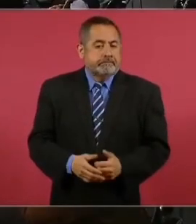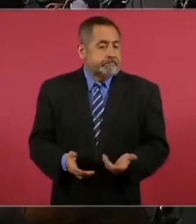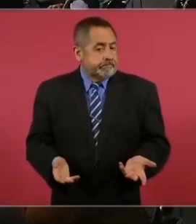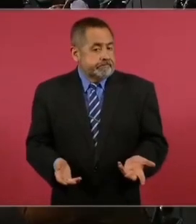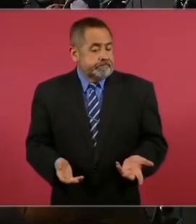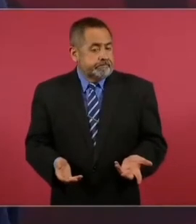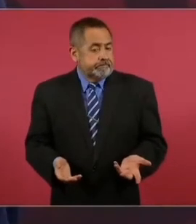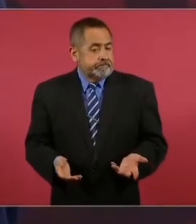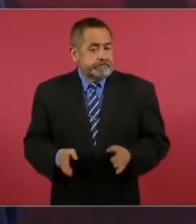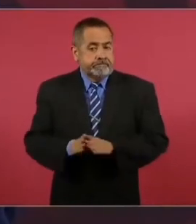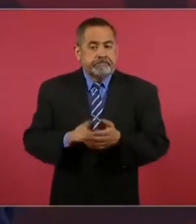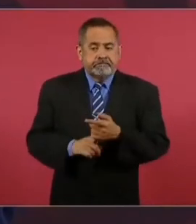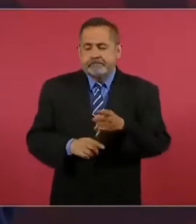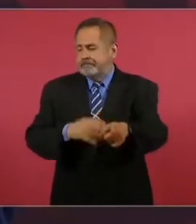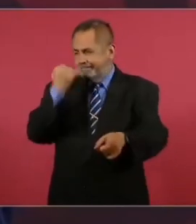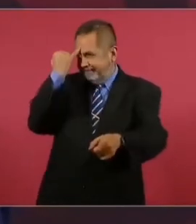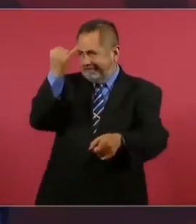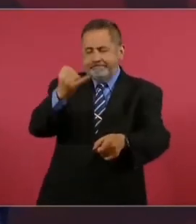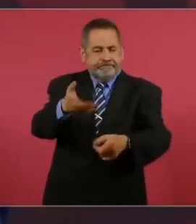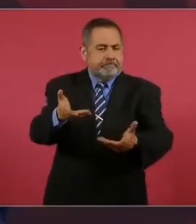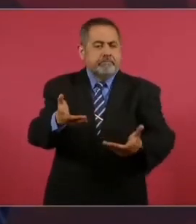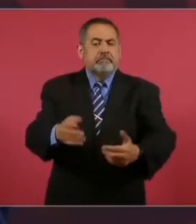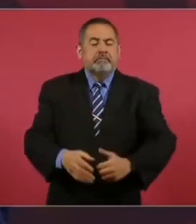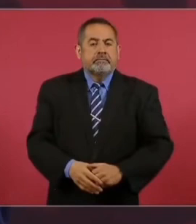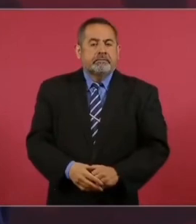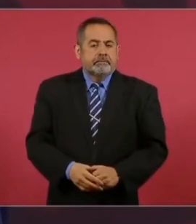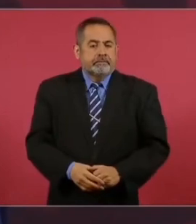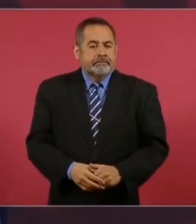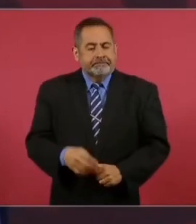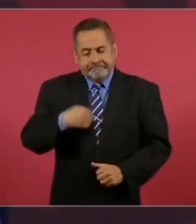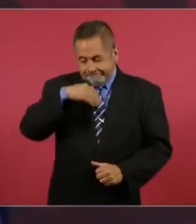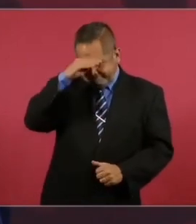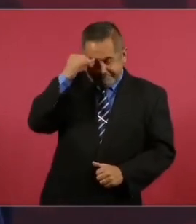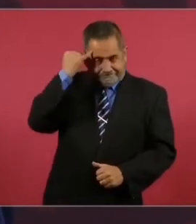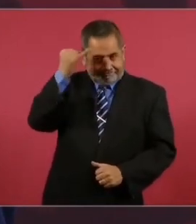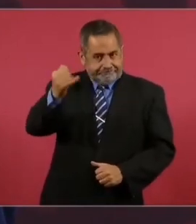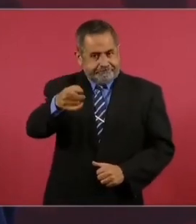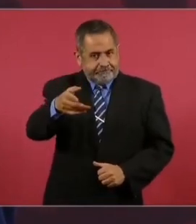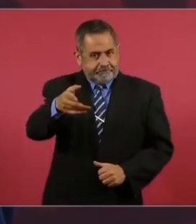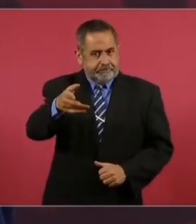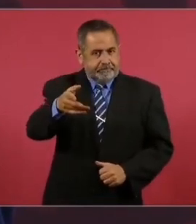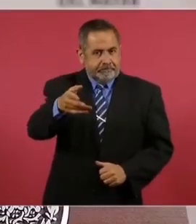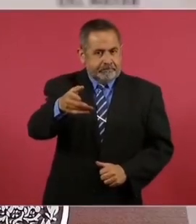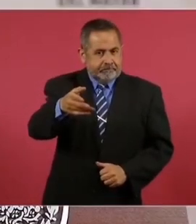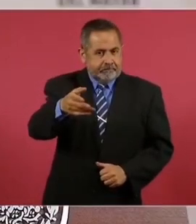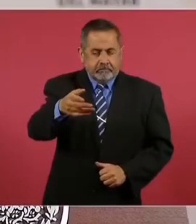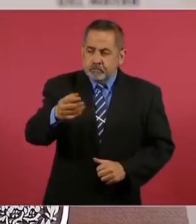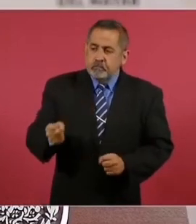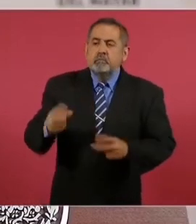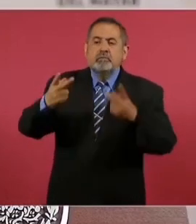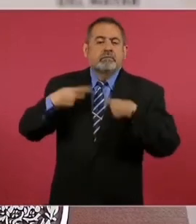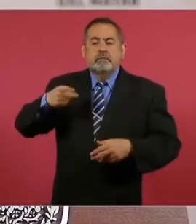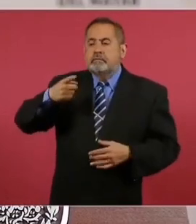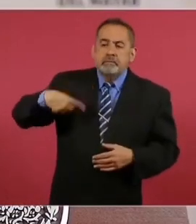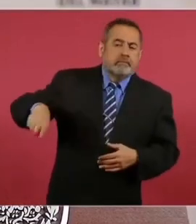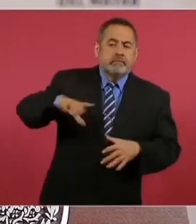dependiendo imagínense nada más a cuántos